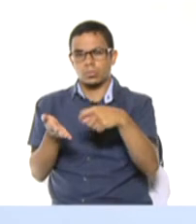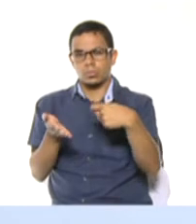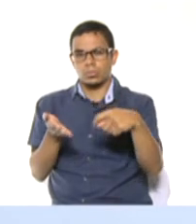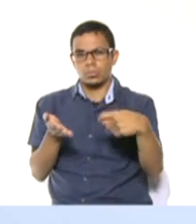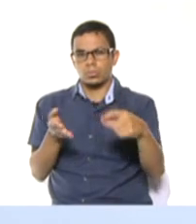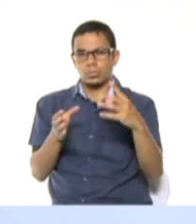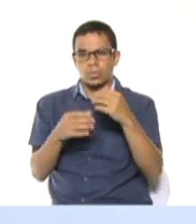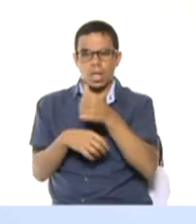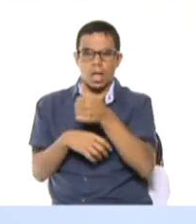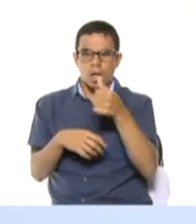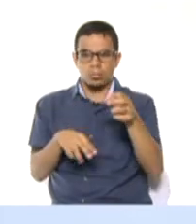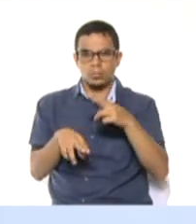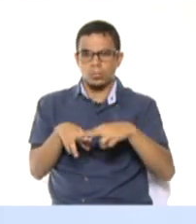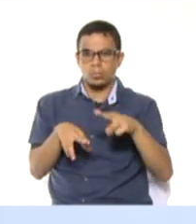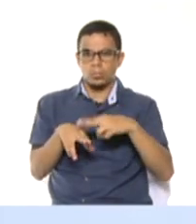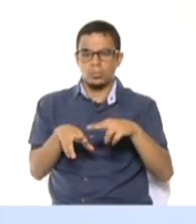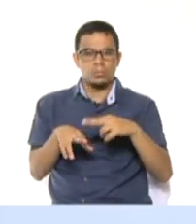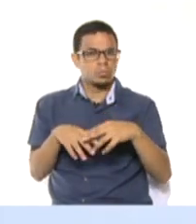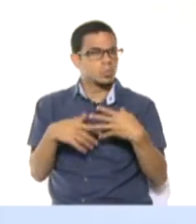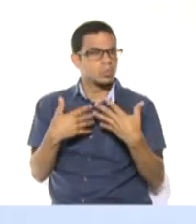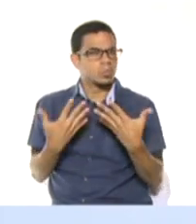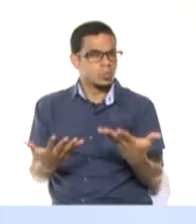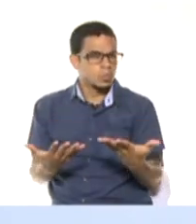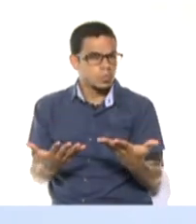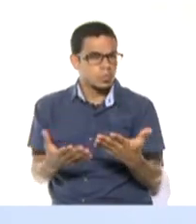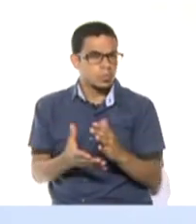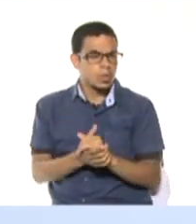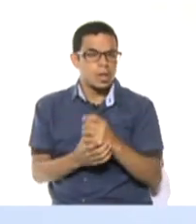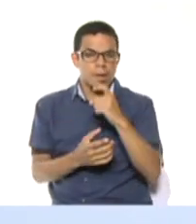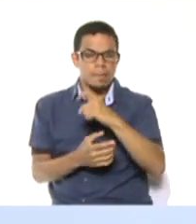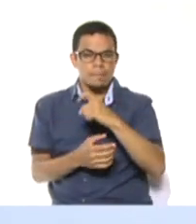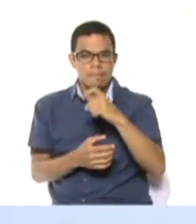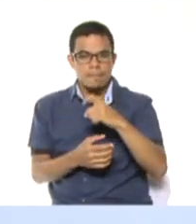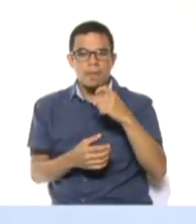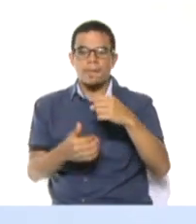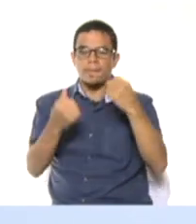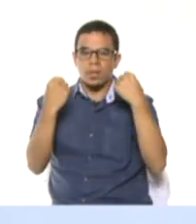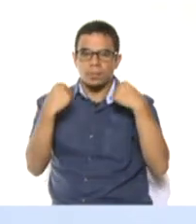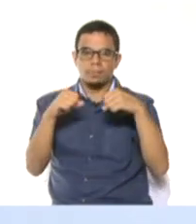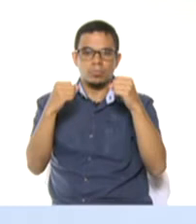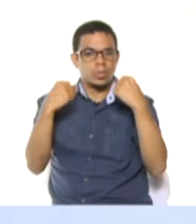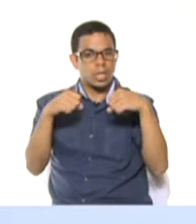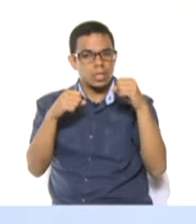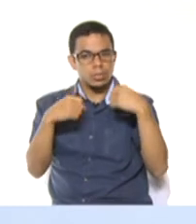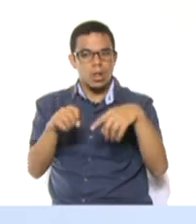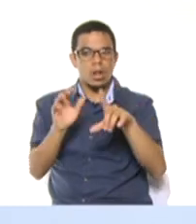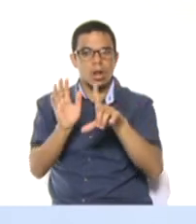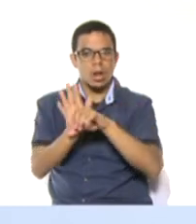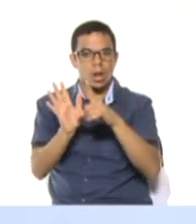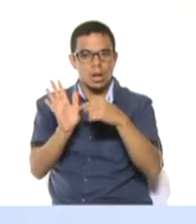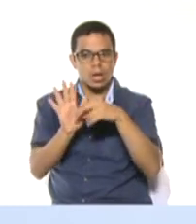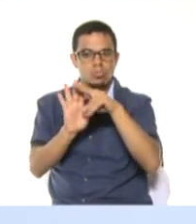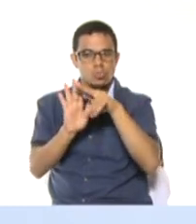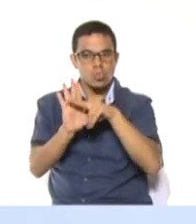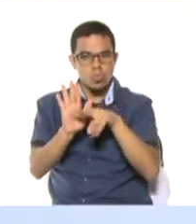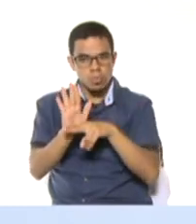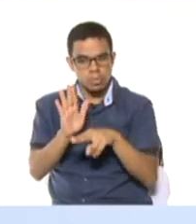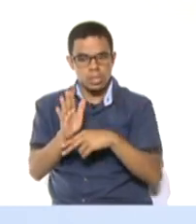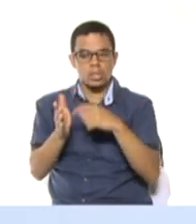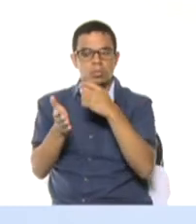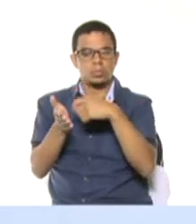cada uno de nuestros niños es necesario trabajar los aspectos formales de la escritura,